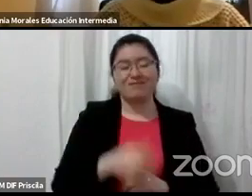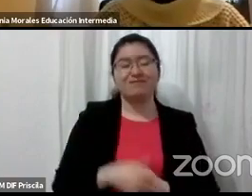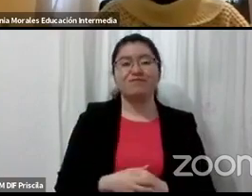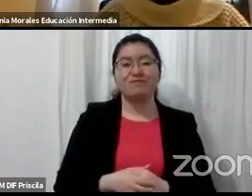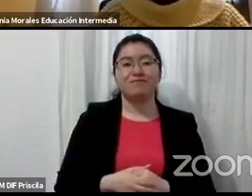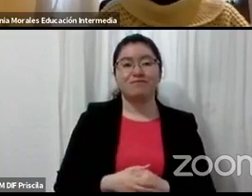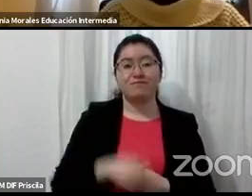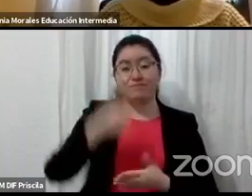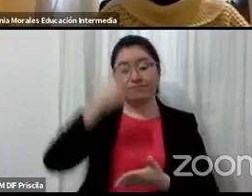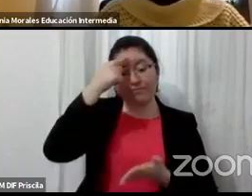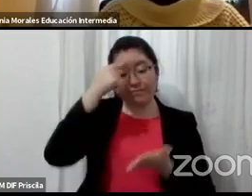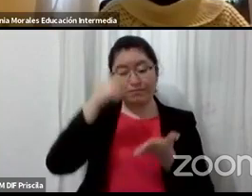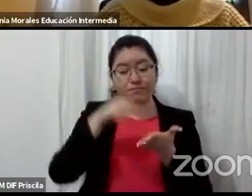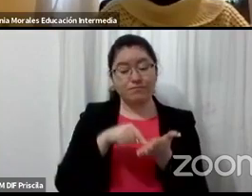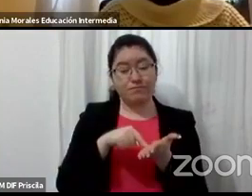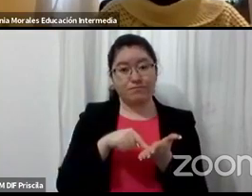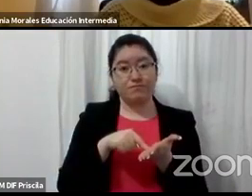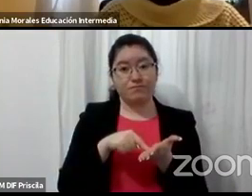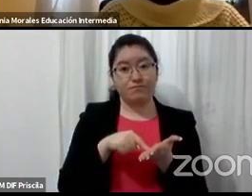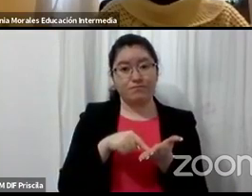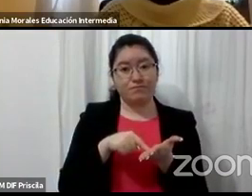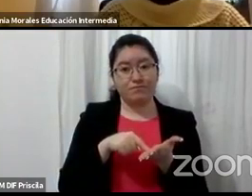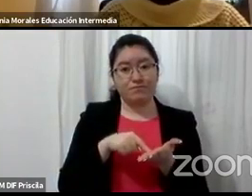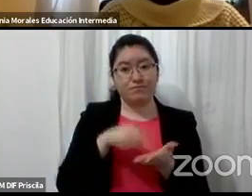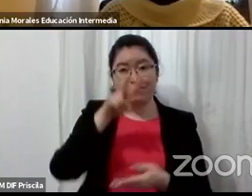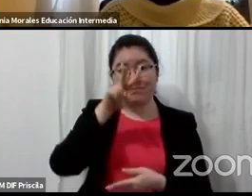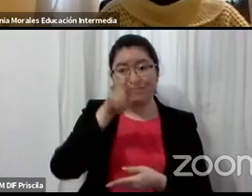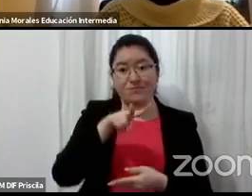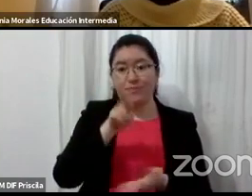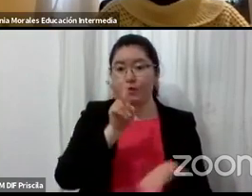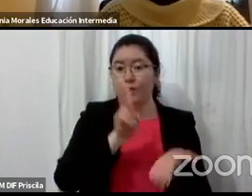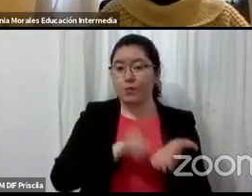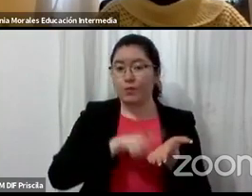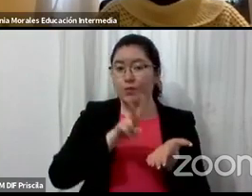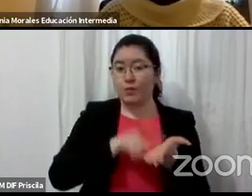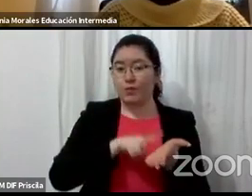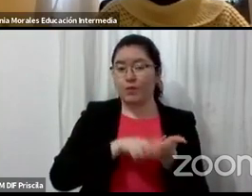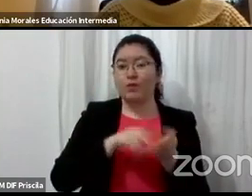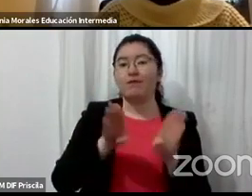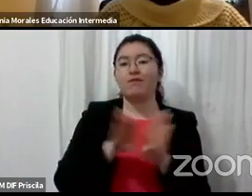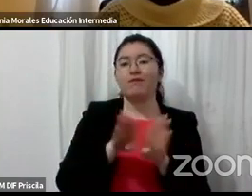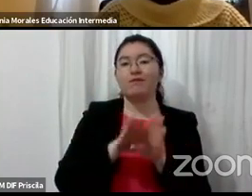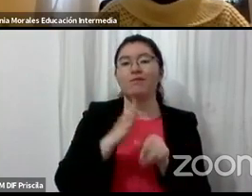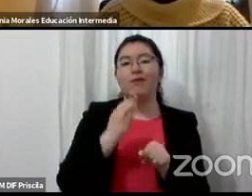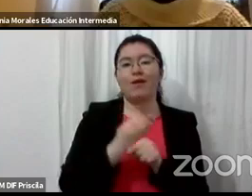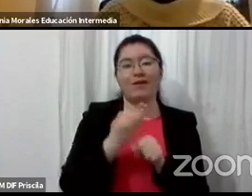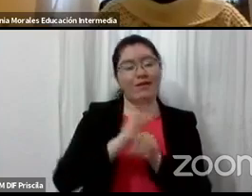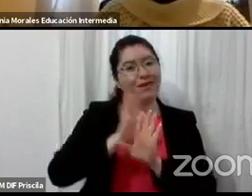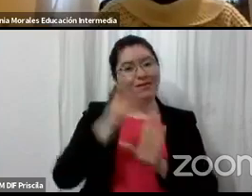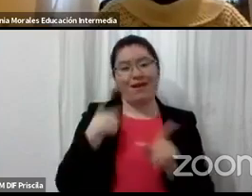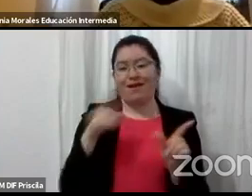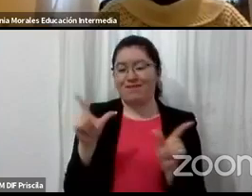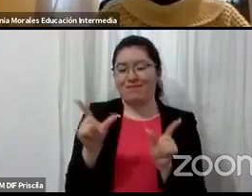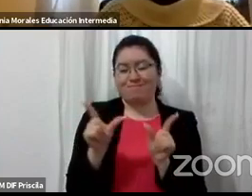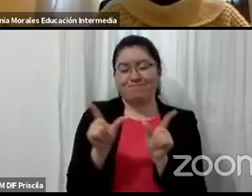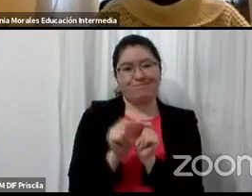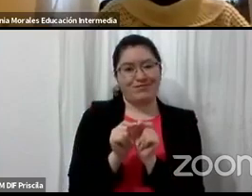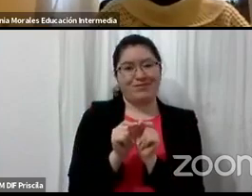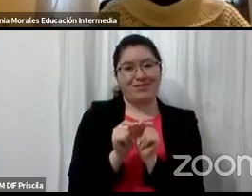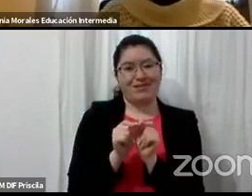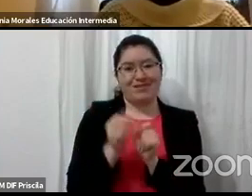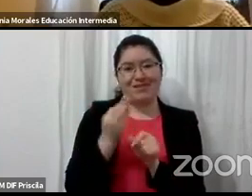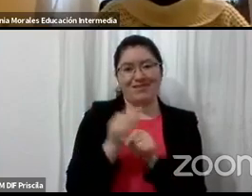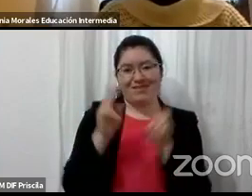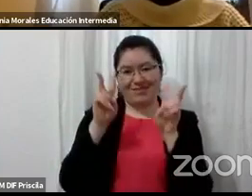que son muy ricas como para terminar de cerrar y entender este gran